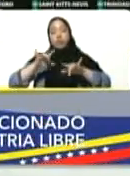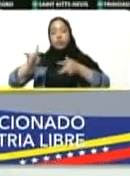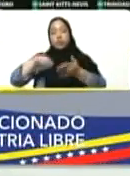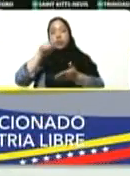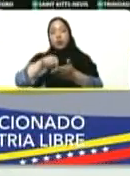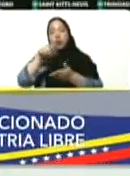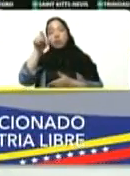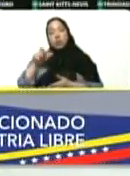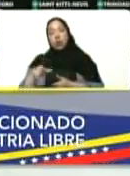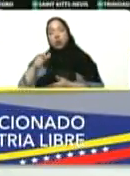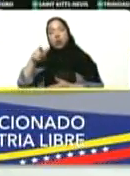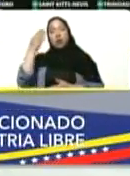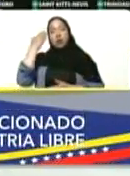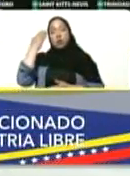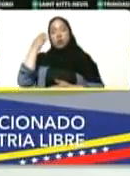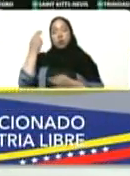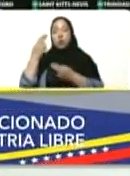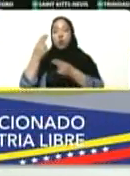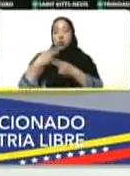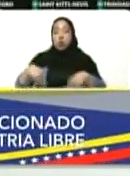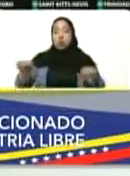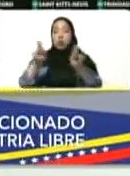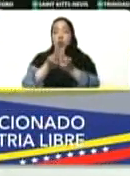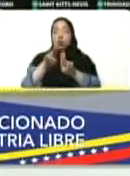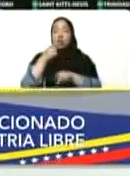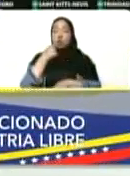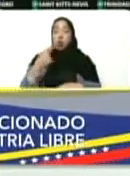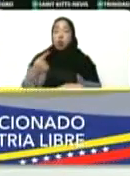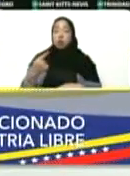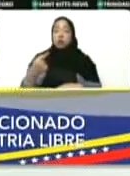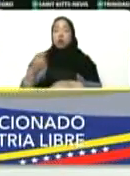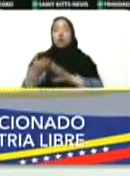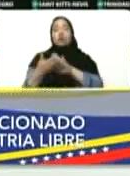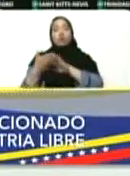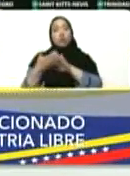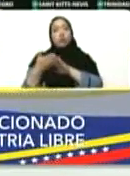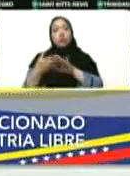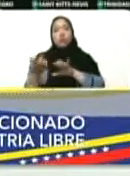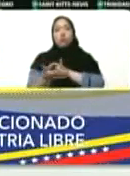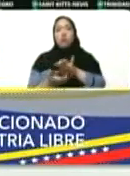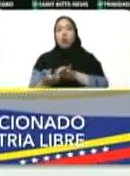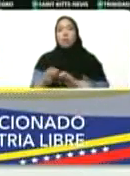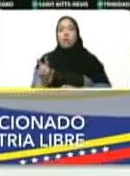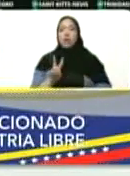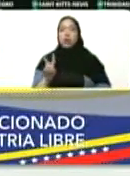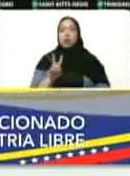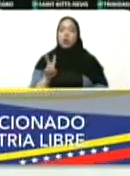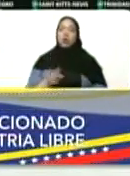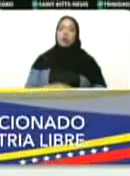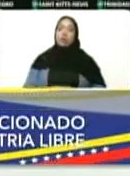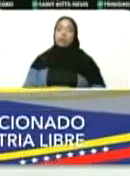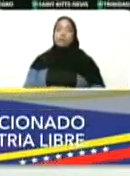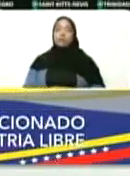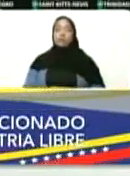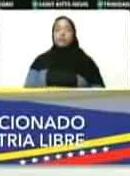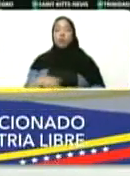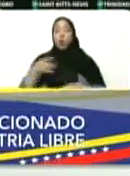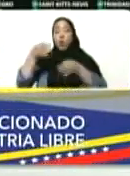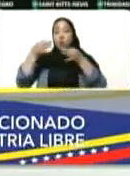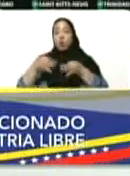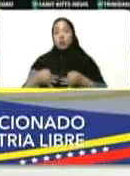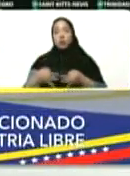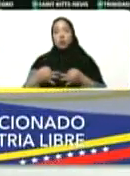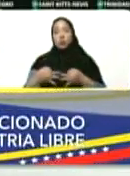Antonio Guterres de la Organización de Naciones Unidas, que nos resuelve ese problema a Venezuela. Es una